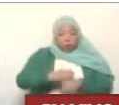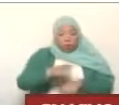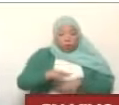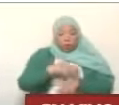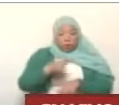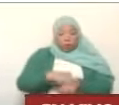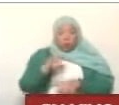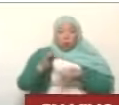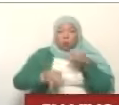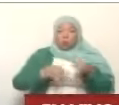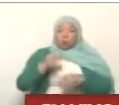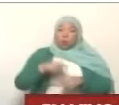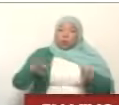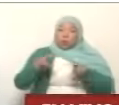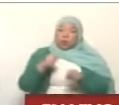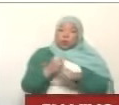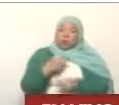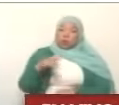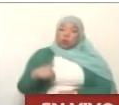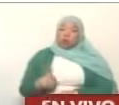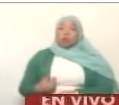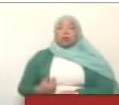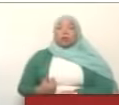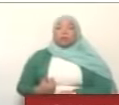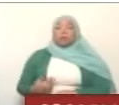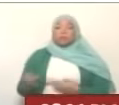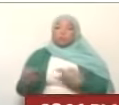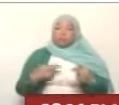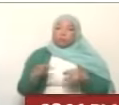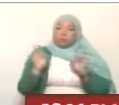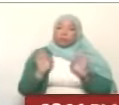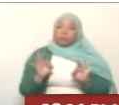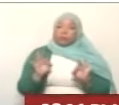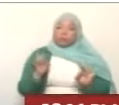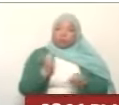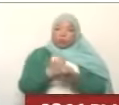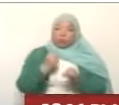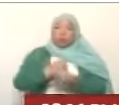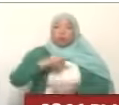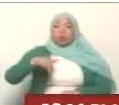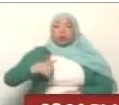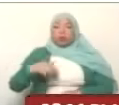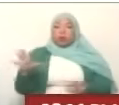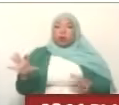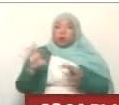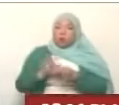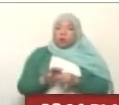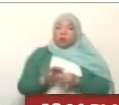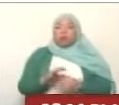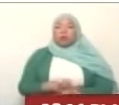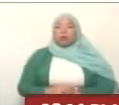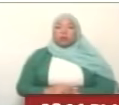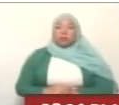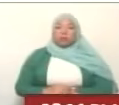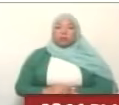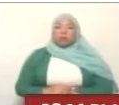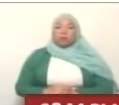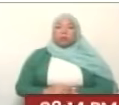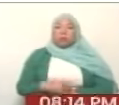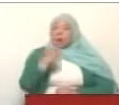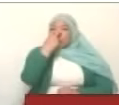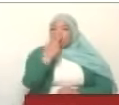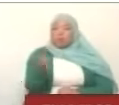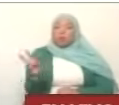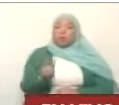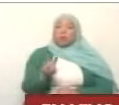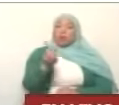el ente explicó que tomó nota de los hallazgos de la relatora especial de la Organización de Naciones Unidas, quien estuvo aquí, Elena Doohan, durante su visita al